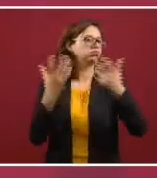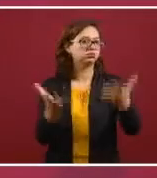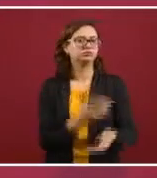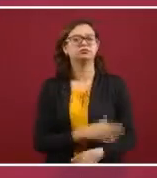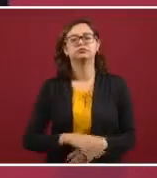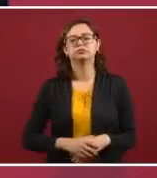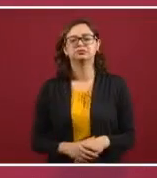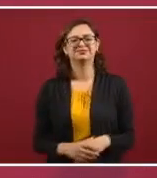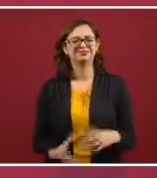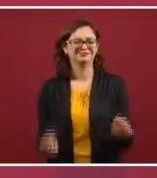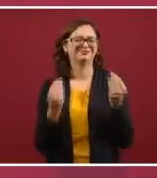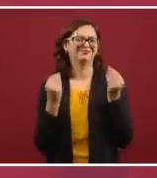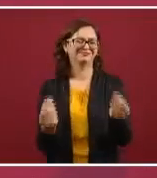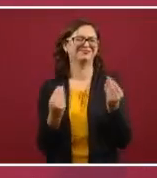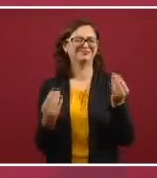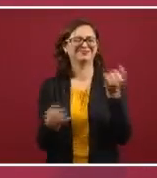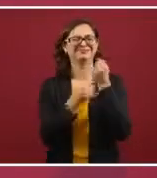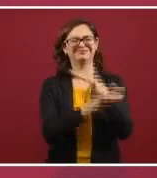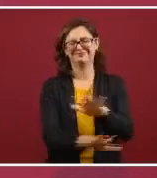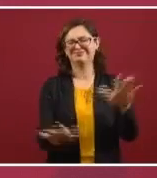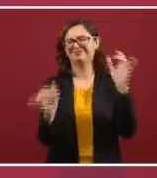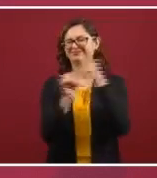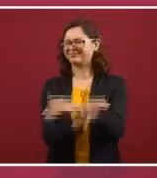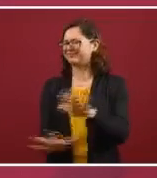hay muchísima información,